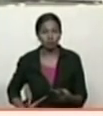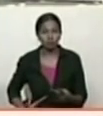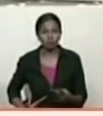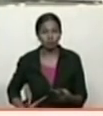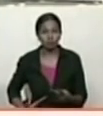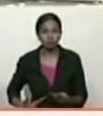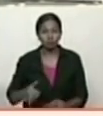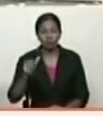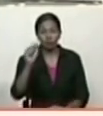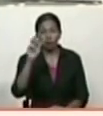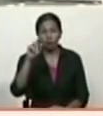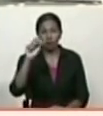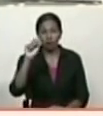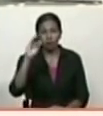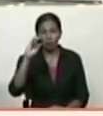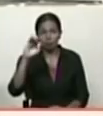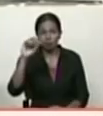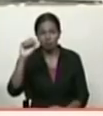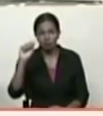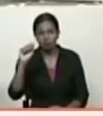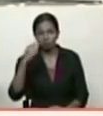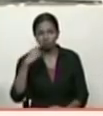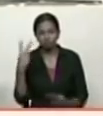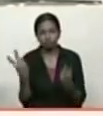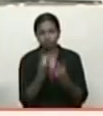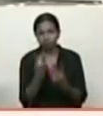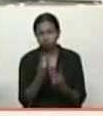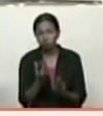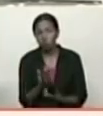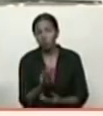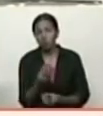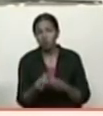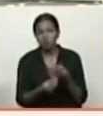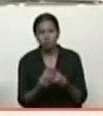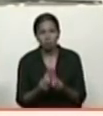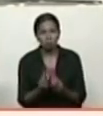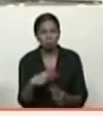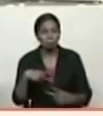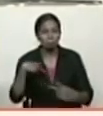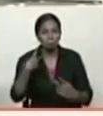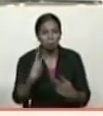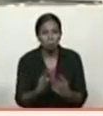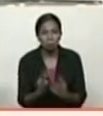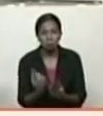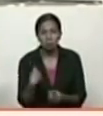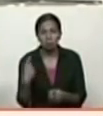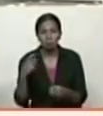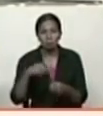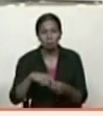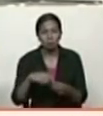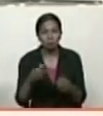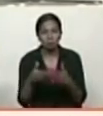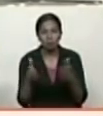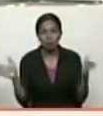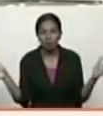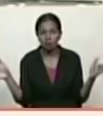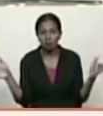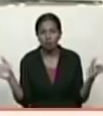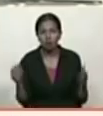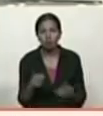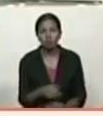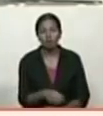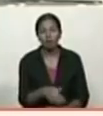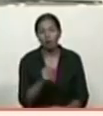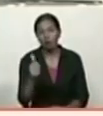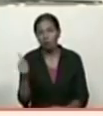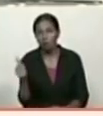Hage Geingob. Ambos tuvieron la mejor disposición para abrir las puertas a una